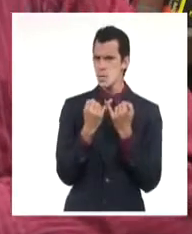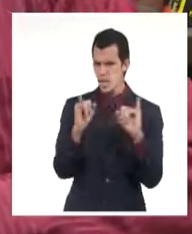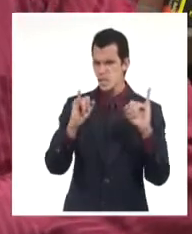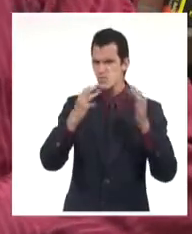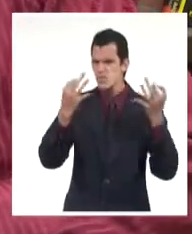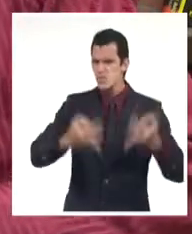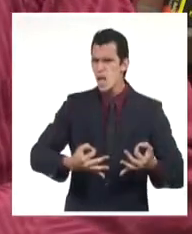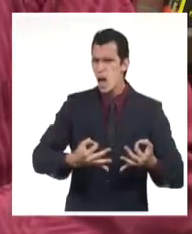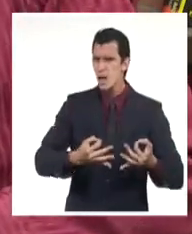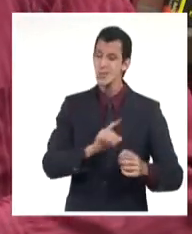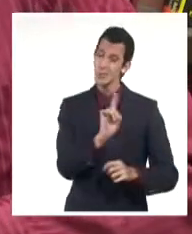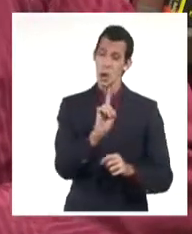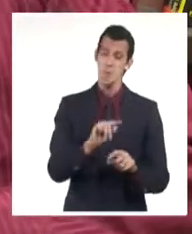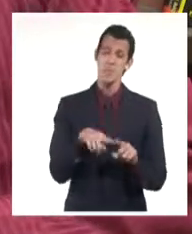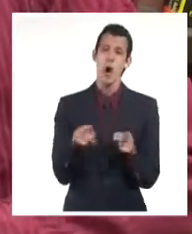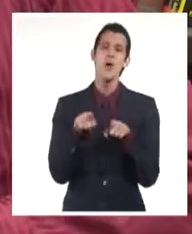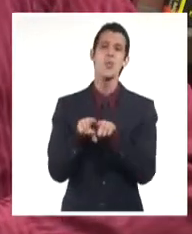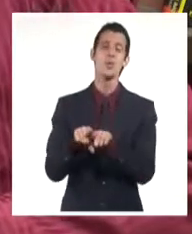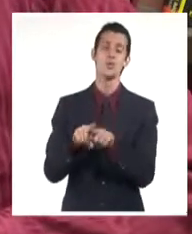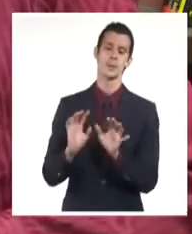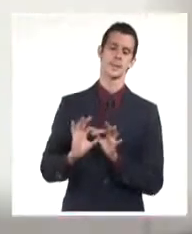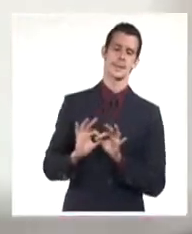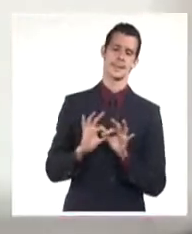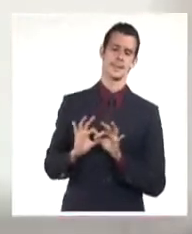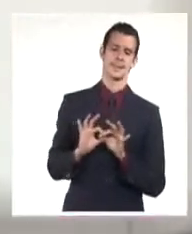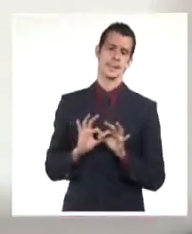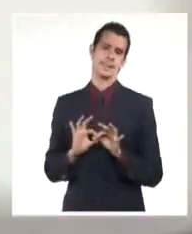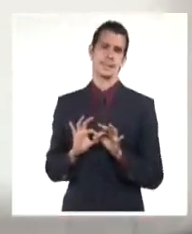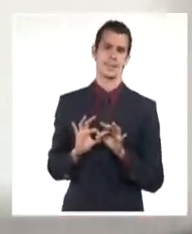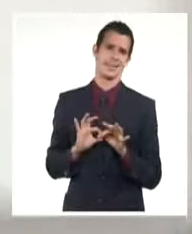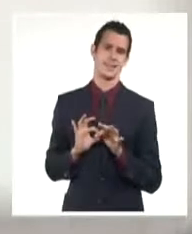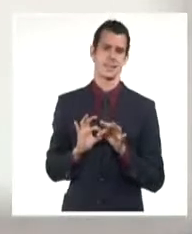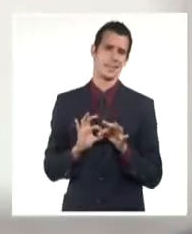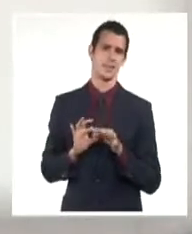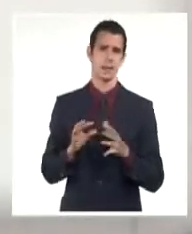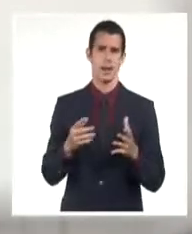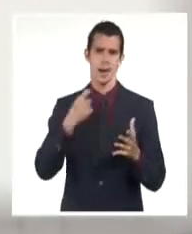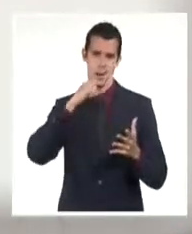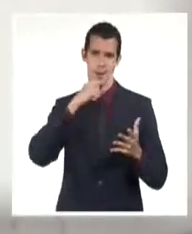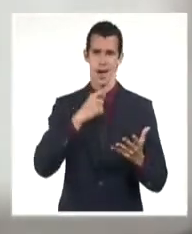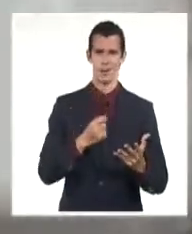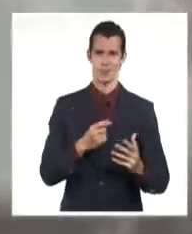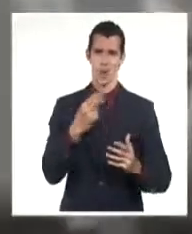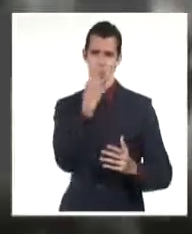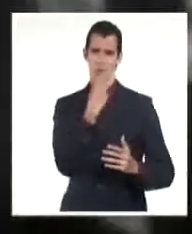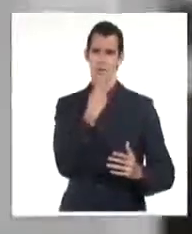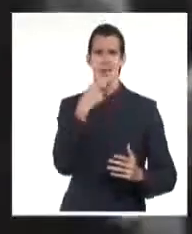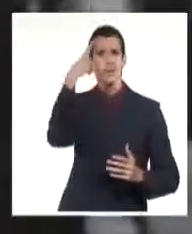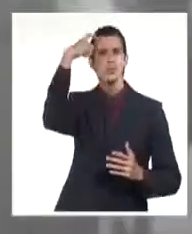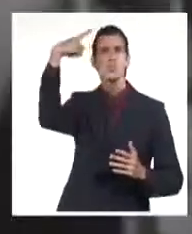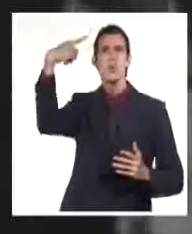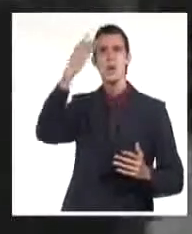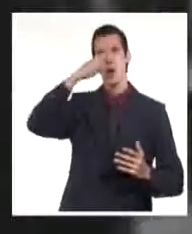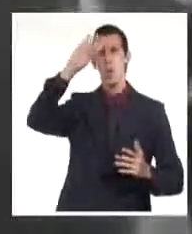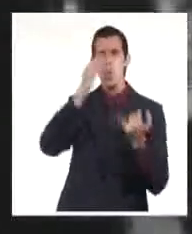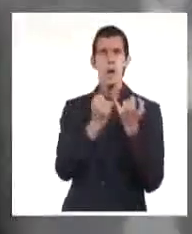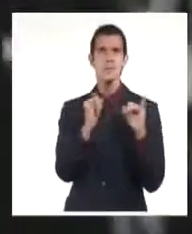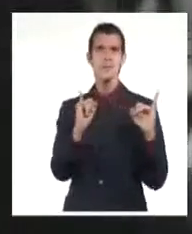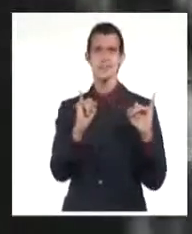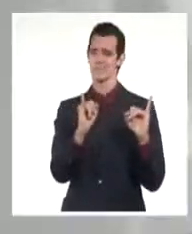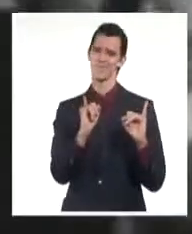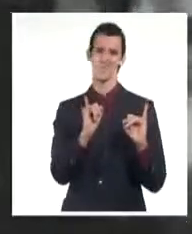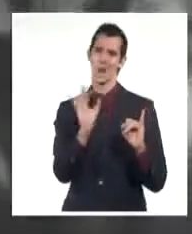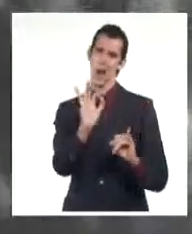esa república con todo y para bien de todo, tan difícil y tan compleja. Ese sueño martiano había quedado inconcluso. Sin embargo, más